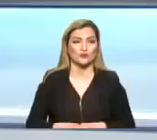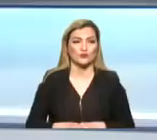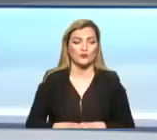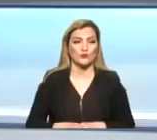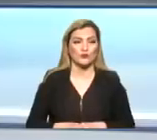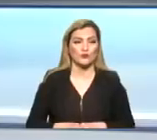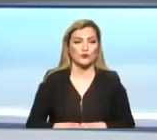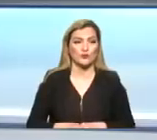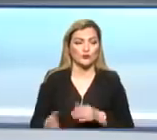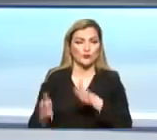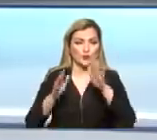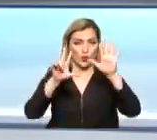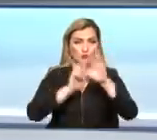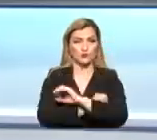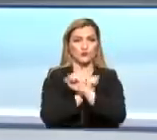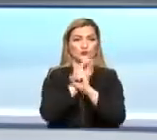horas.